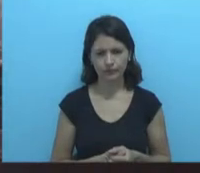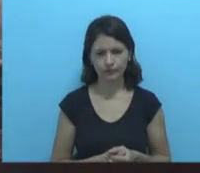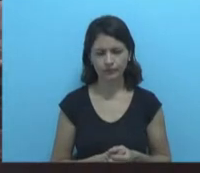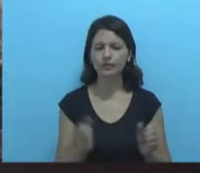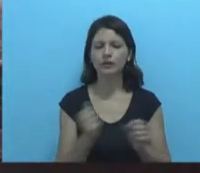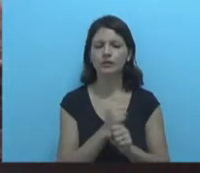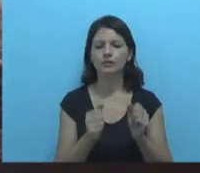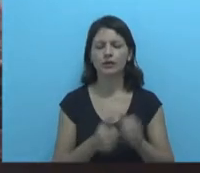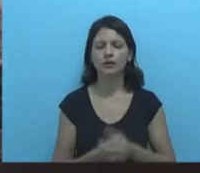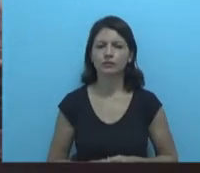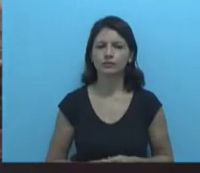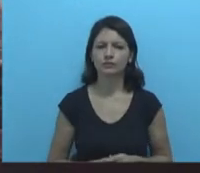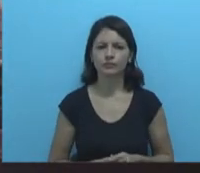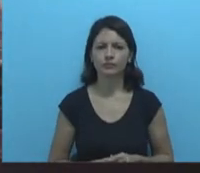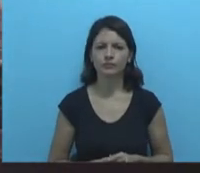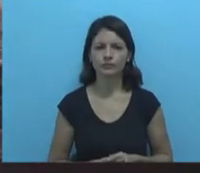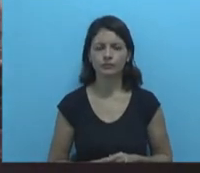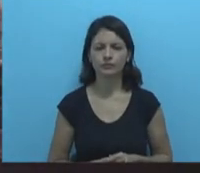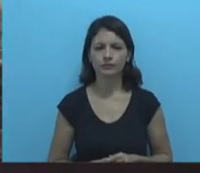Aprobado.